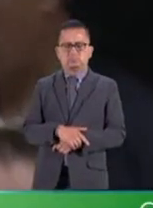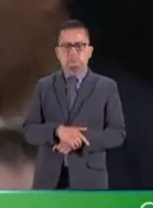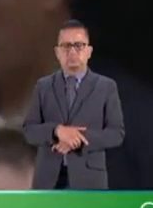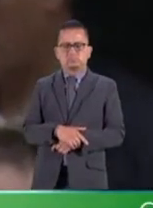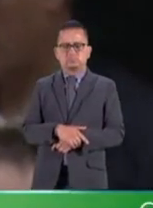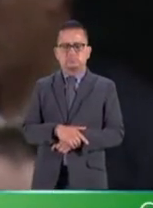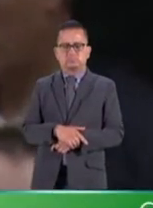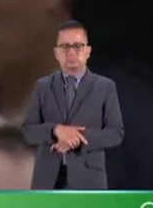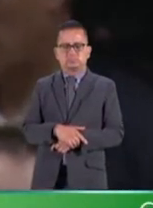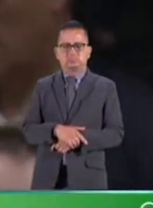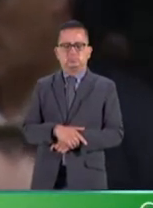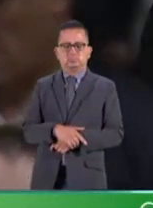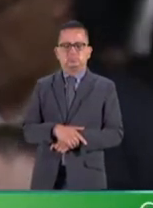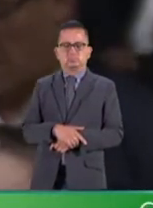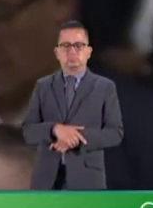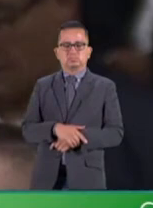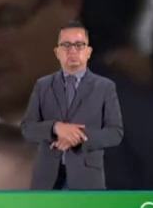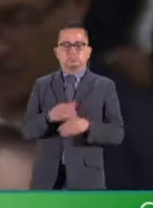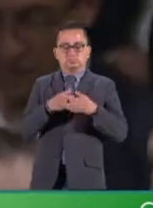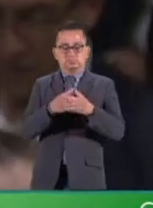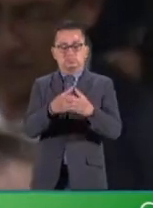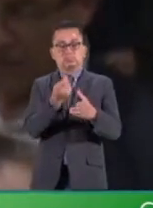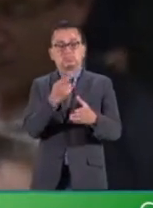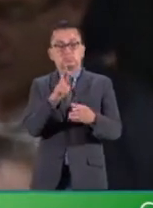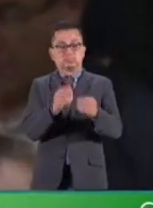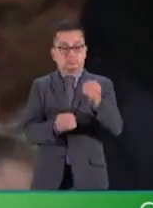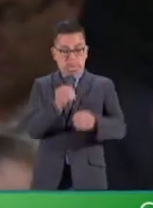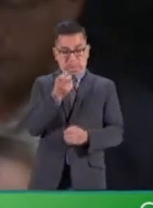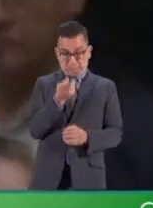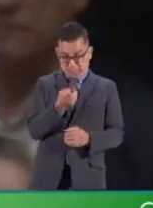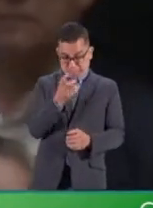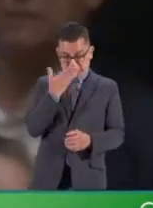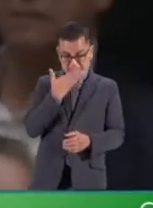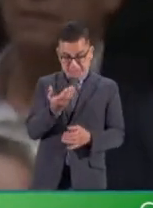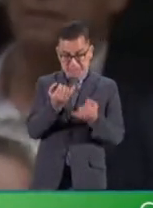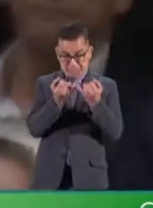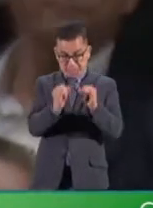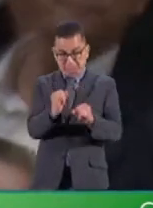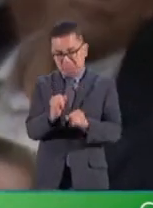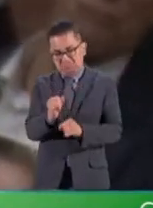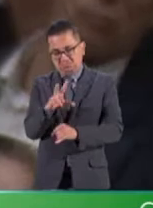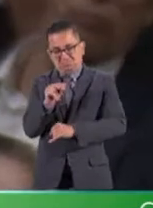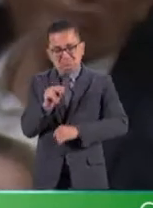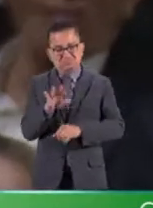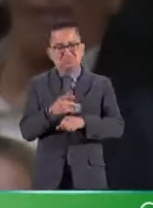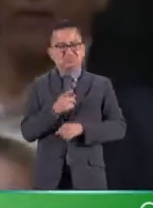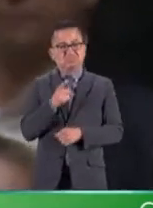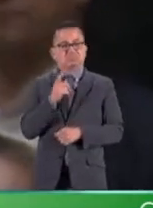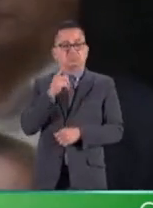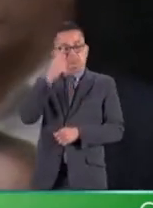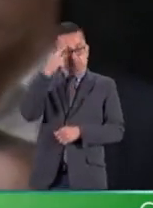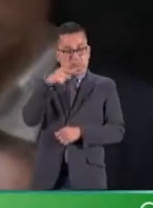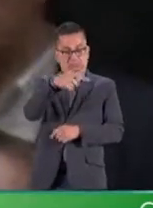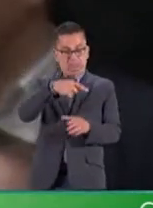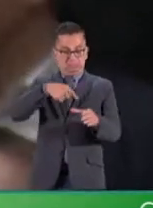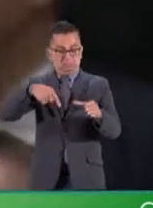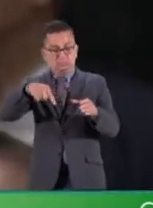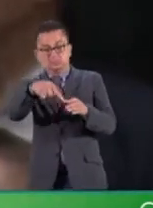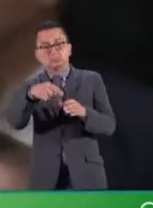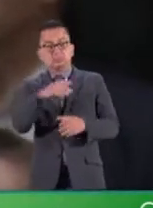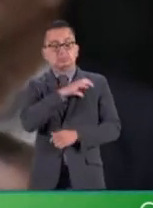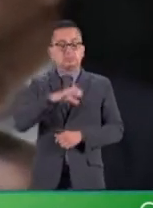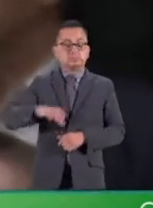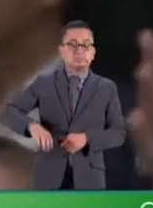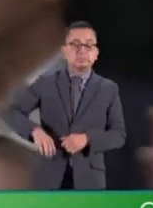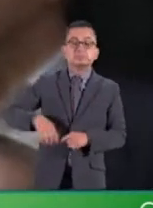No podemos hablar de independencia del Poder Judicial cuando casi el 70% de los candidatos a jueces serán propuestos